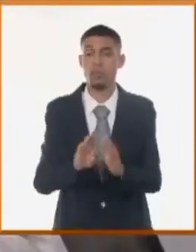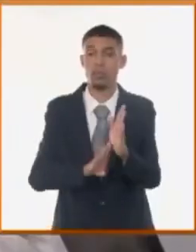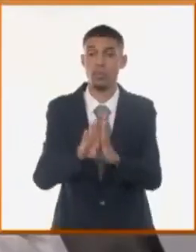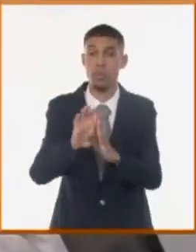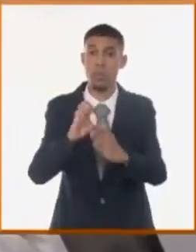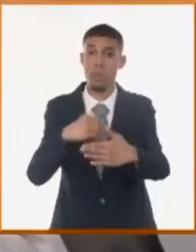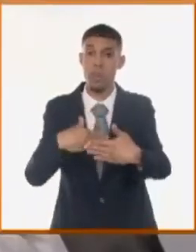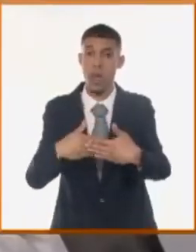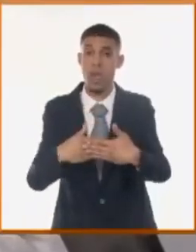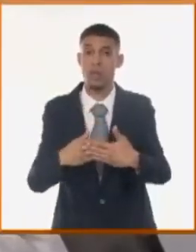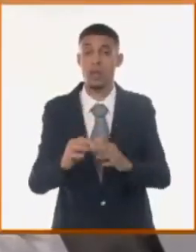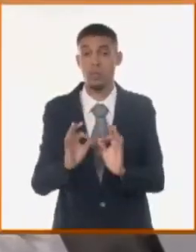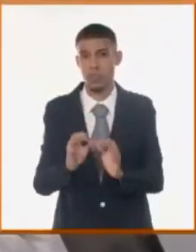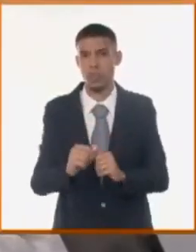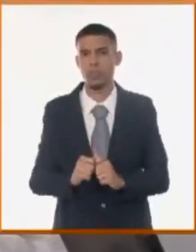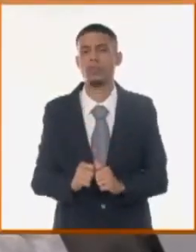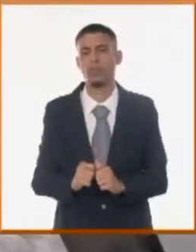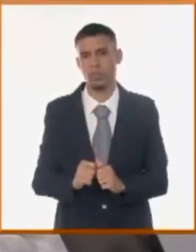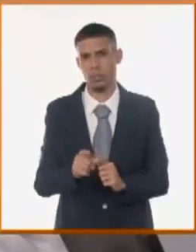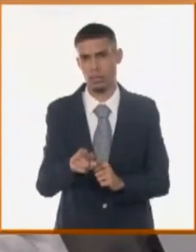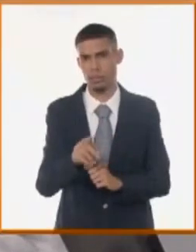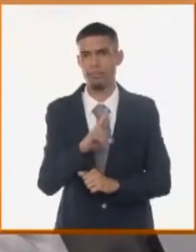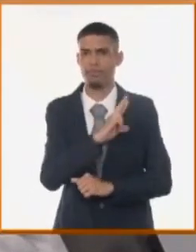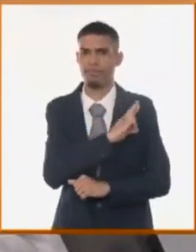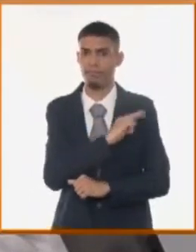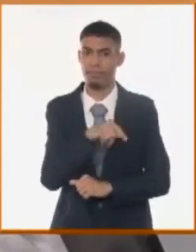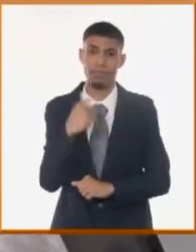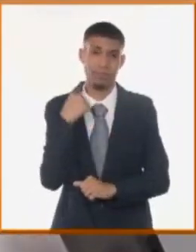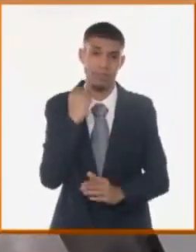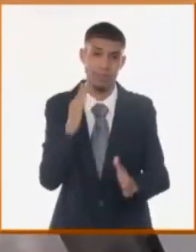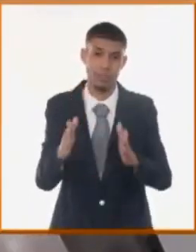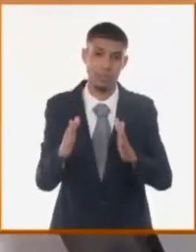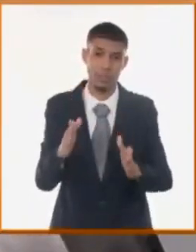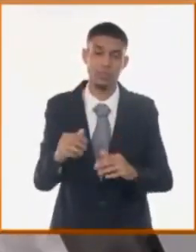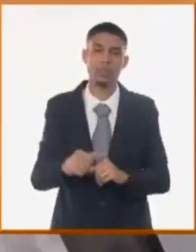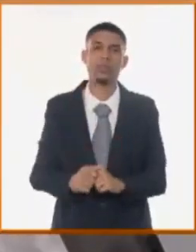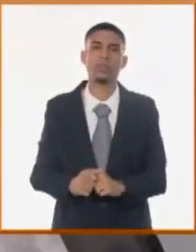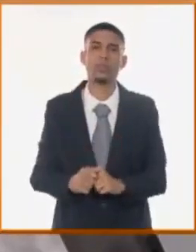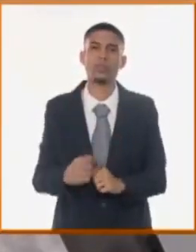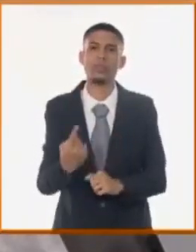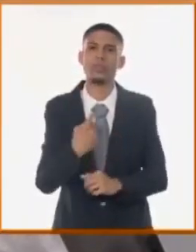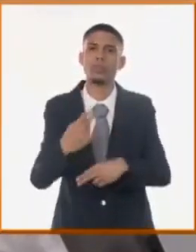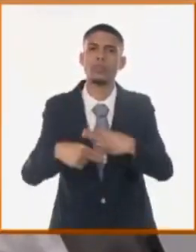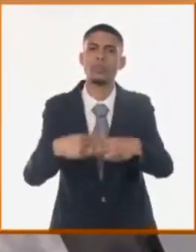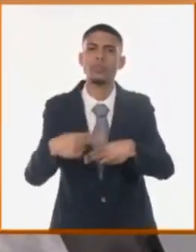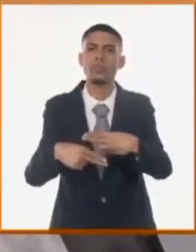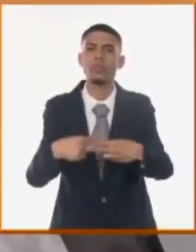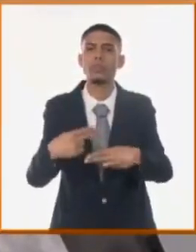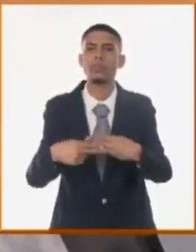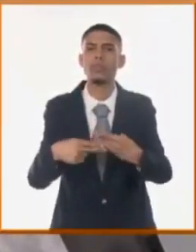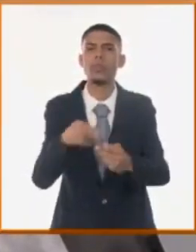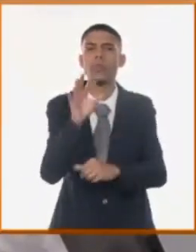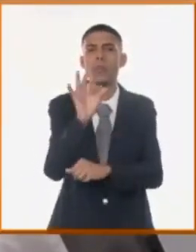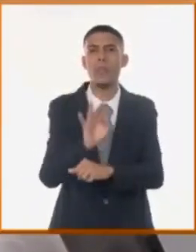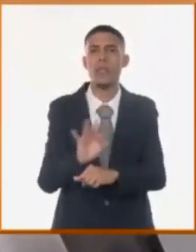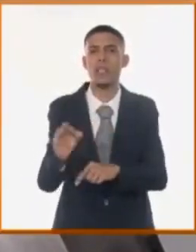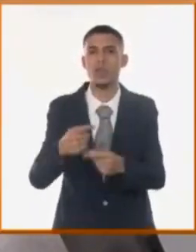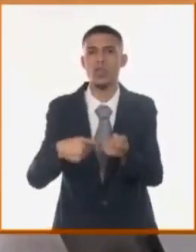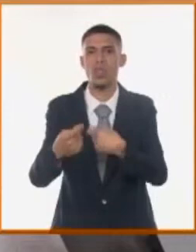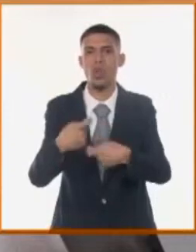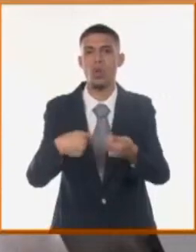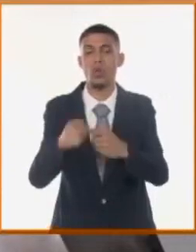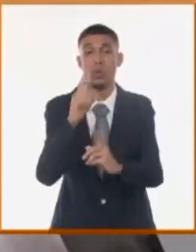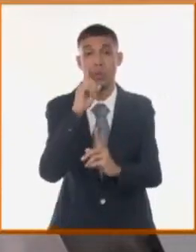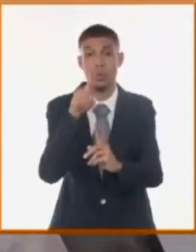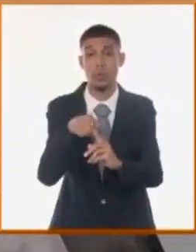como DESOF estamos apostando desde hace ya varios años en un cambio de modelo de negocio en el que mantenemos la línea de seguir comercializando